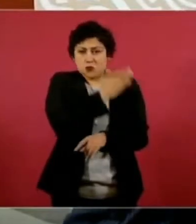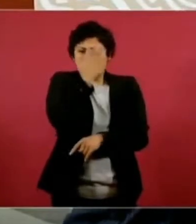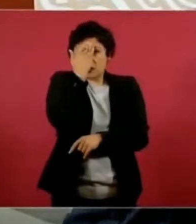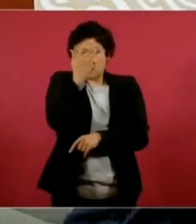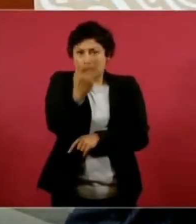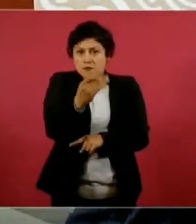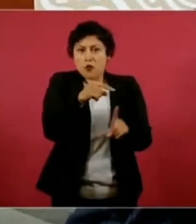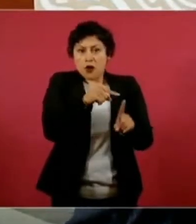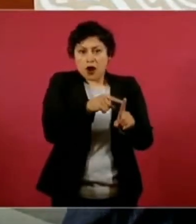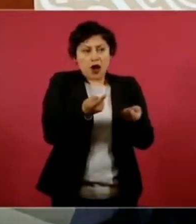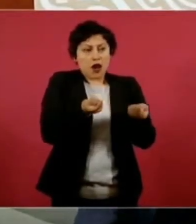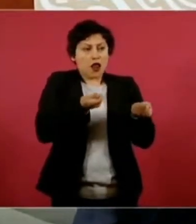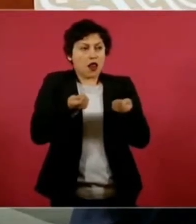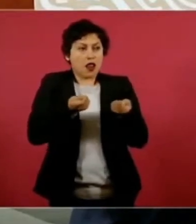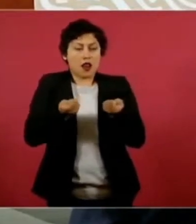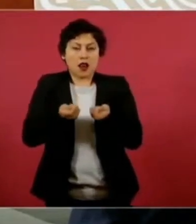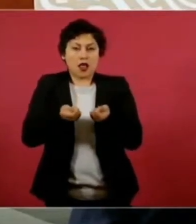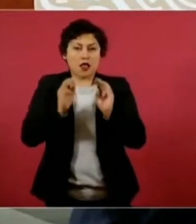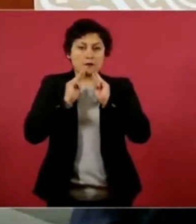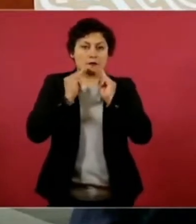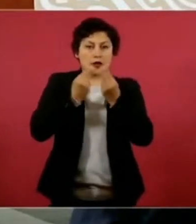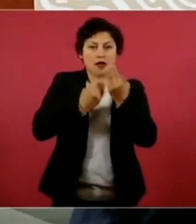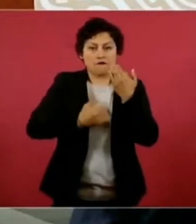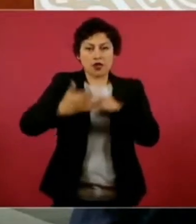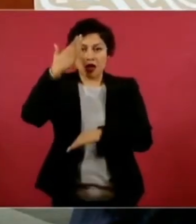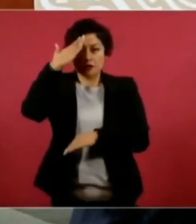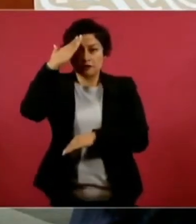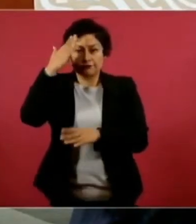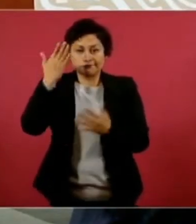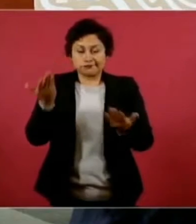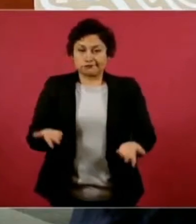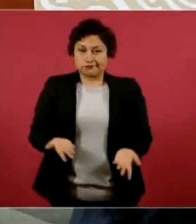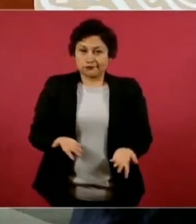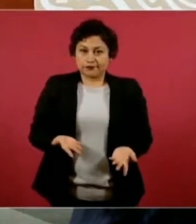¿No? ¿O era un militar?